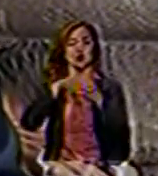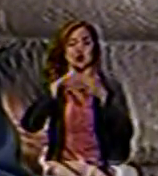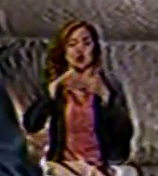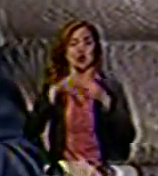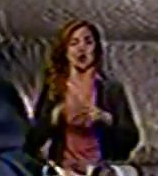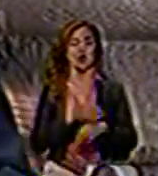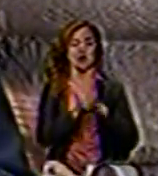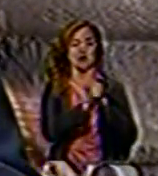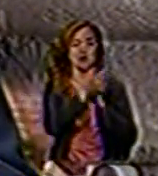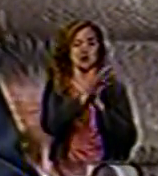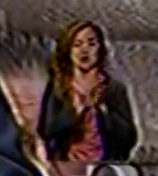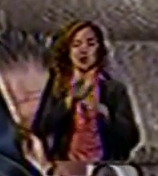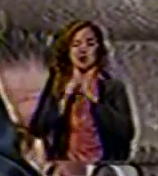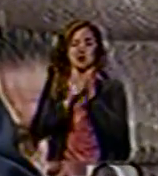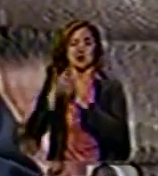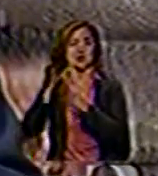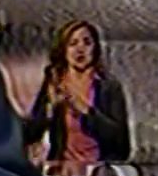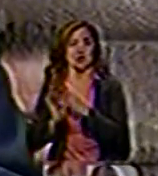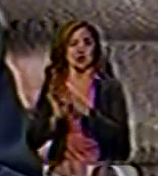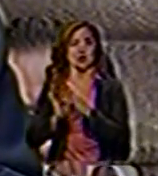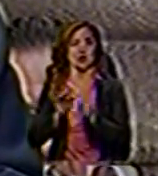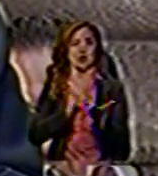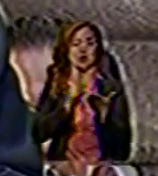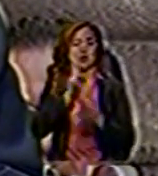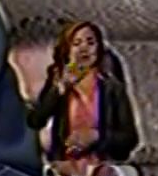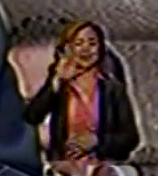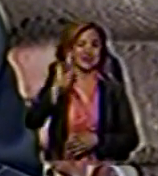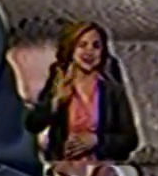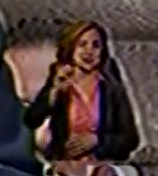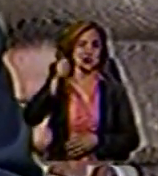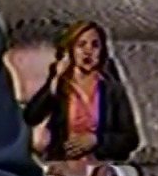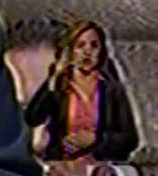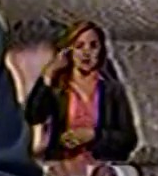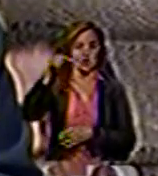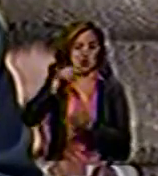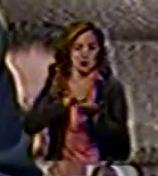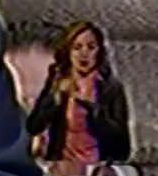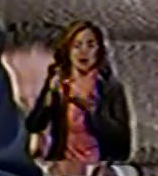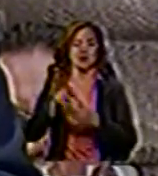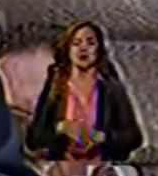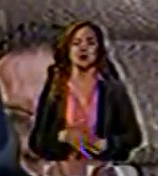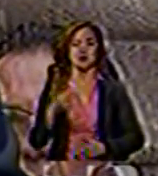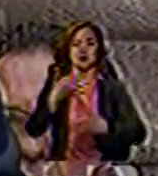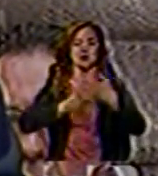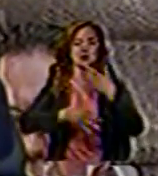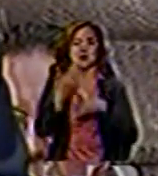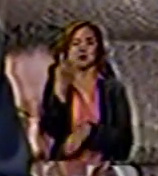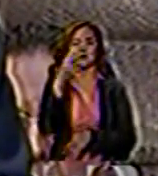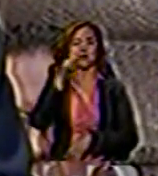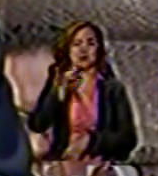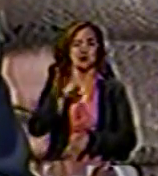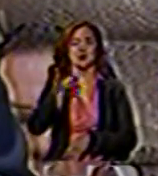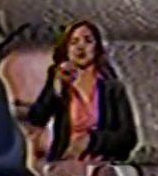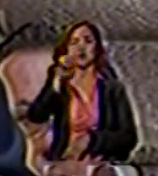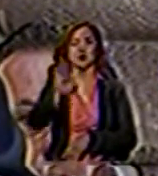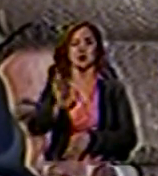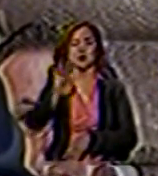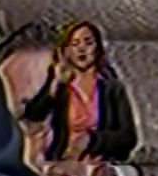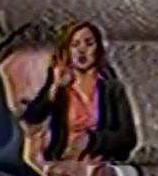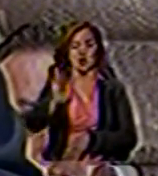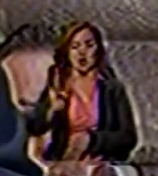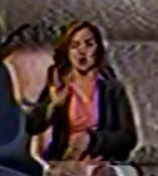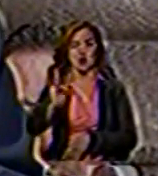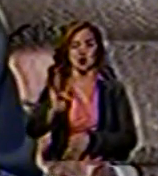2017 y 2018 hemos cancelado casi 710 millones de dólares a un total de 14.198